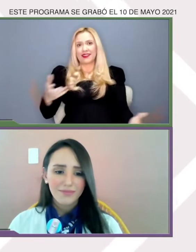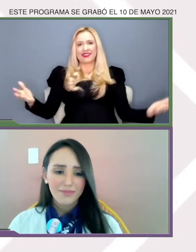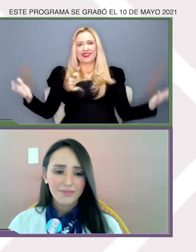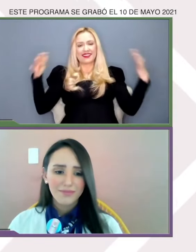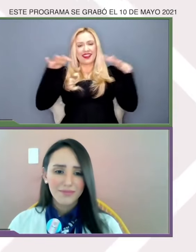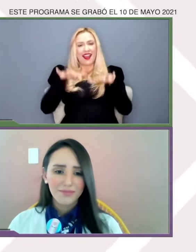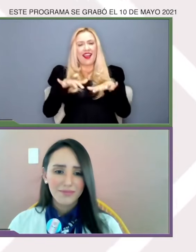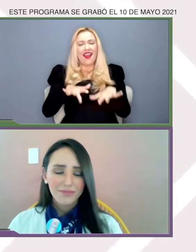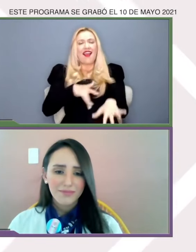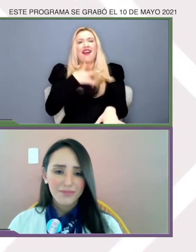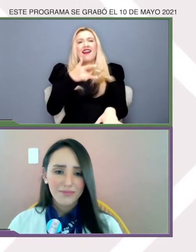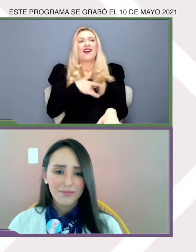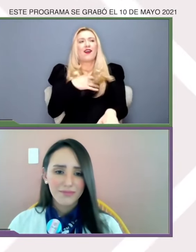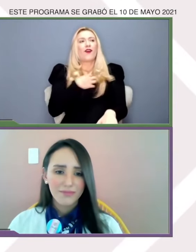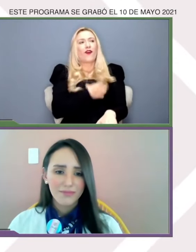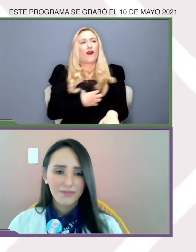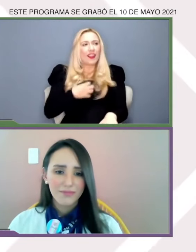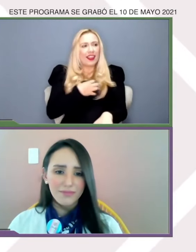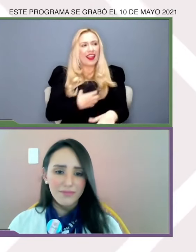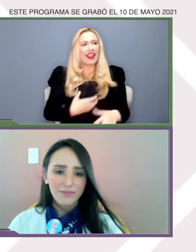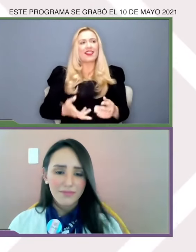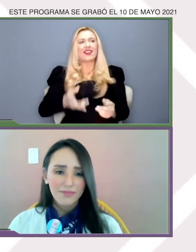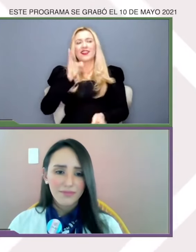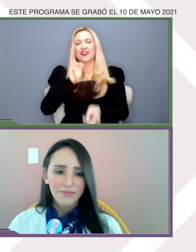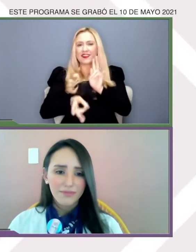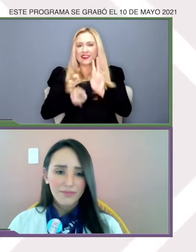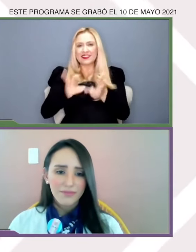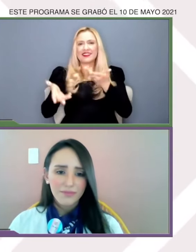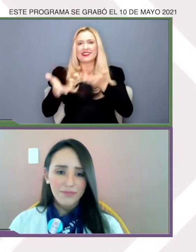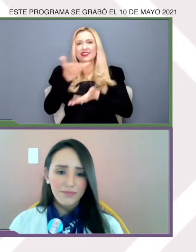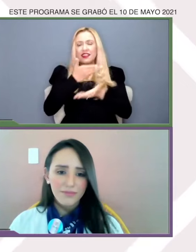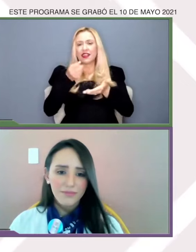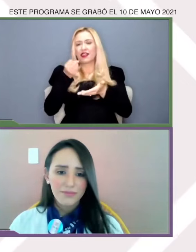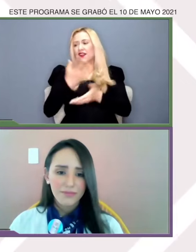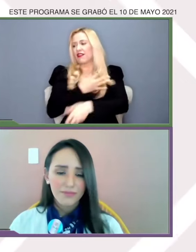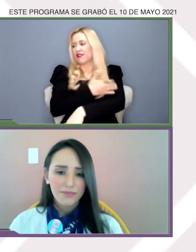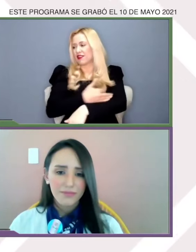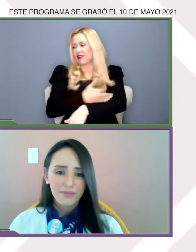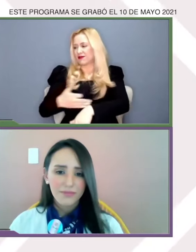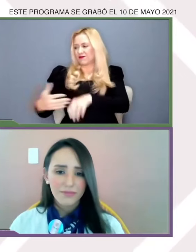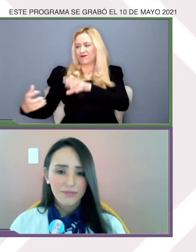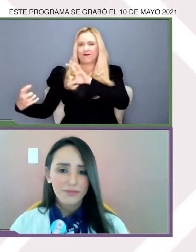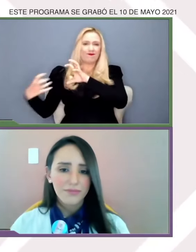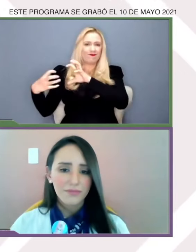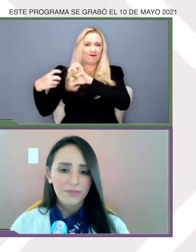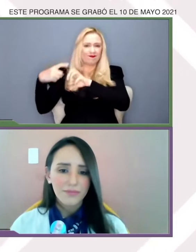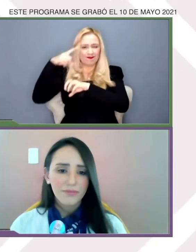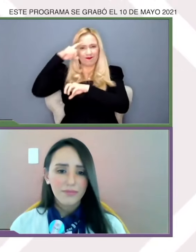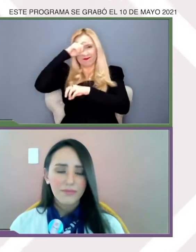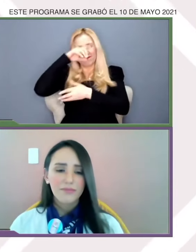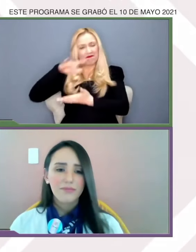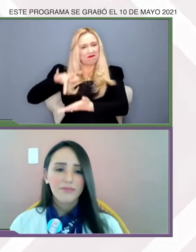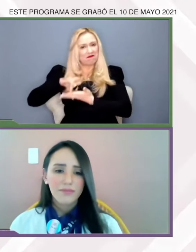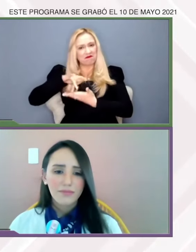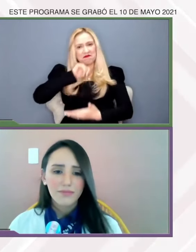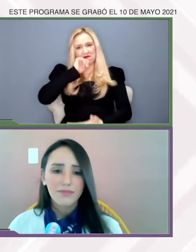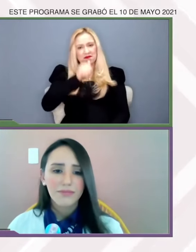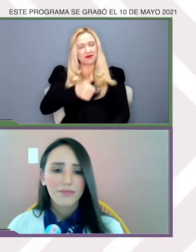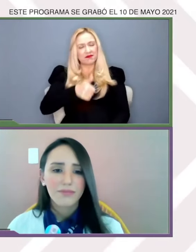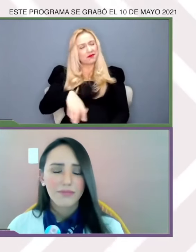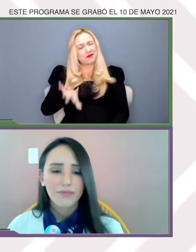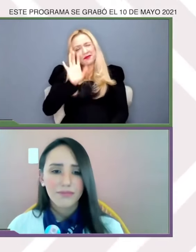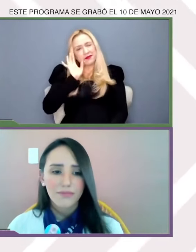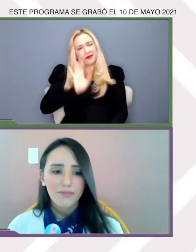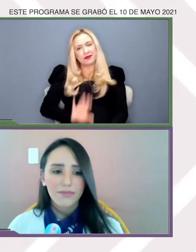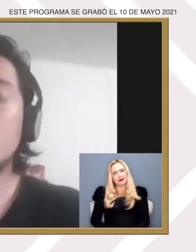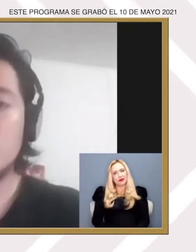se han sentido acompañados, a pesar de que en sus núcleos familiares no hay ningún tipo de apoyo. Y